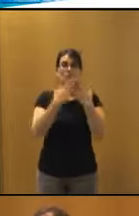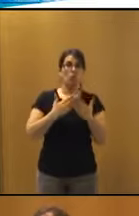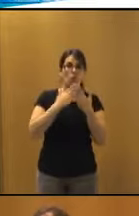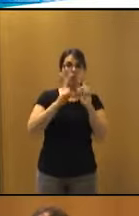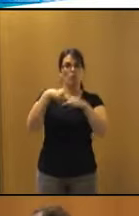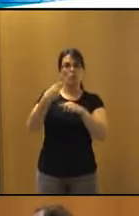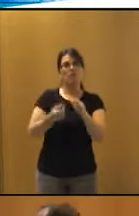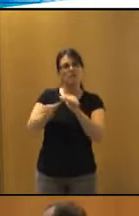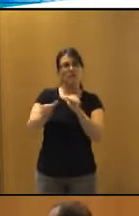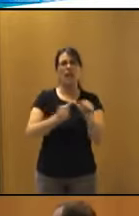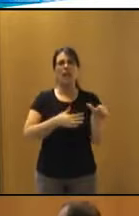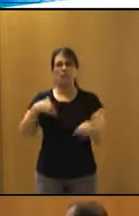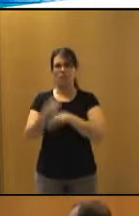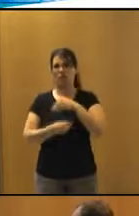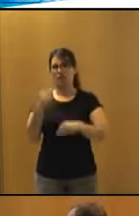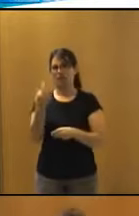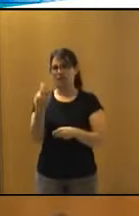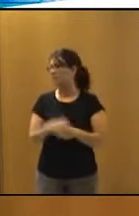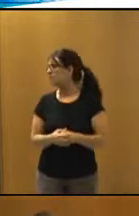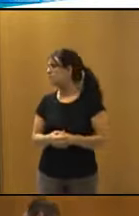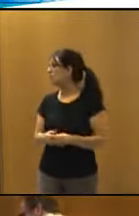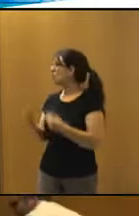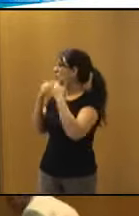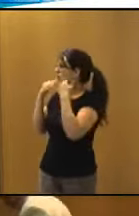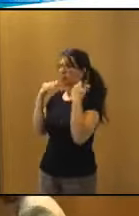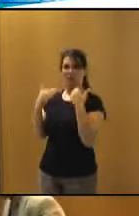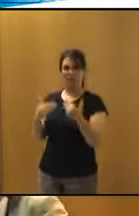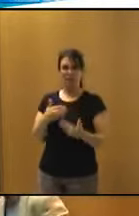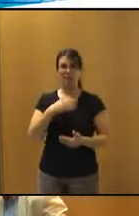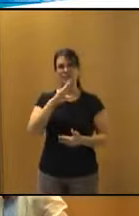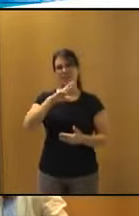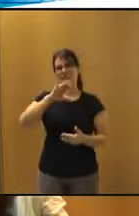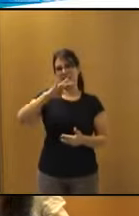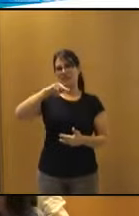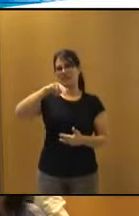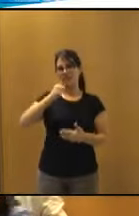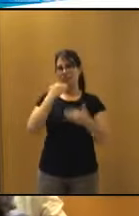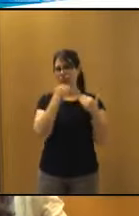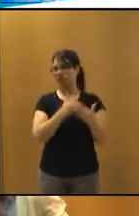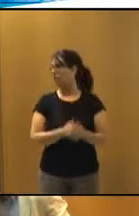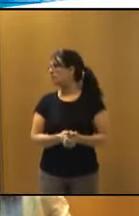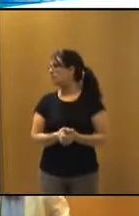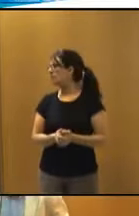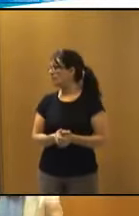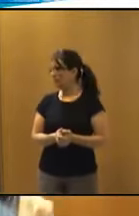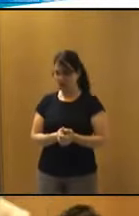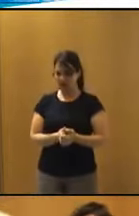a raíz de este estudio qué es lo que pensamos hacer. Muchas gracias.